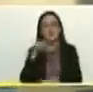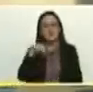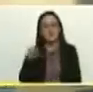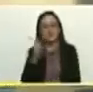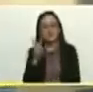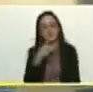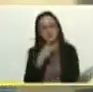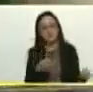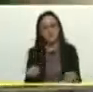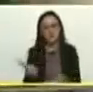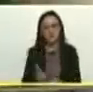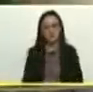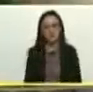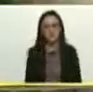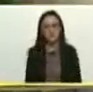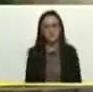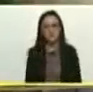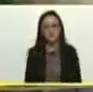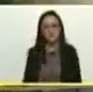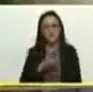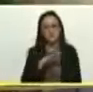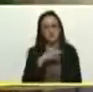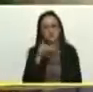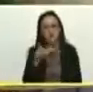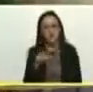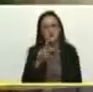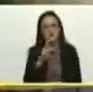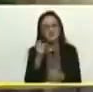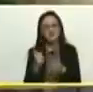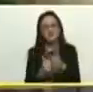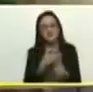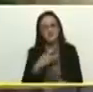bienvenido. Señora vicepresidenta ejecutiva,